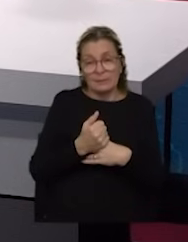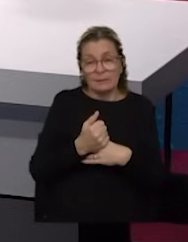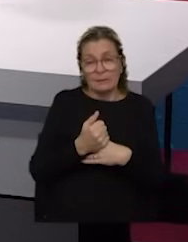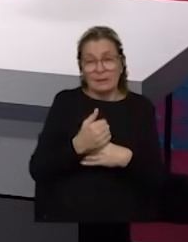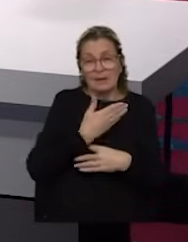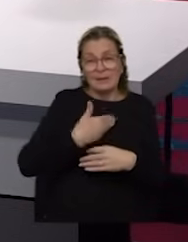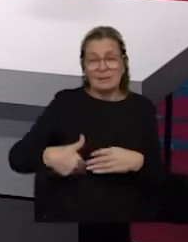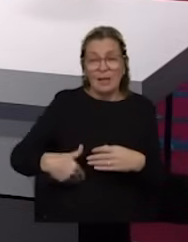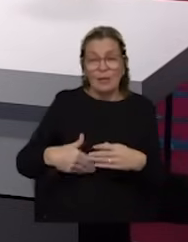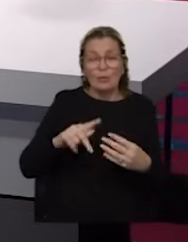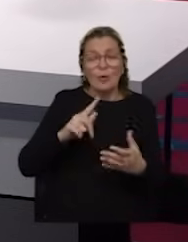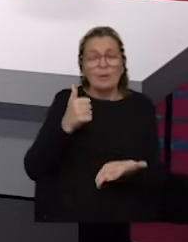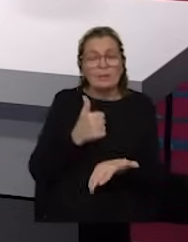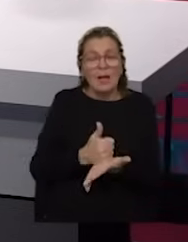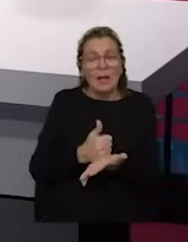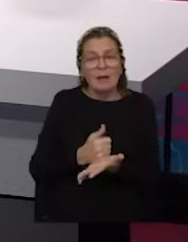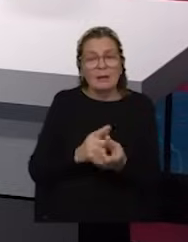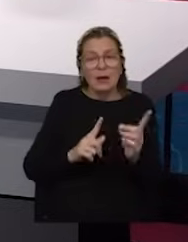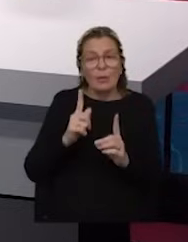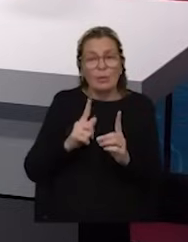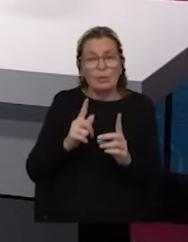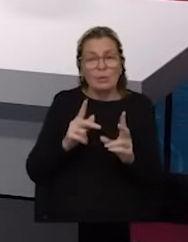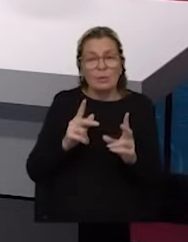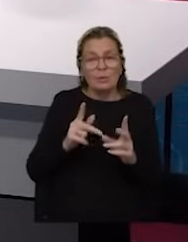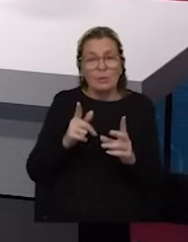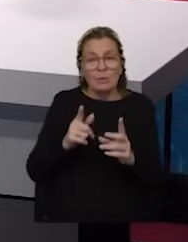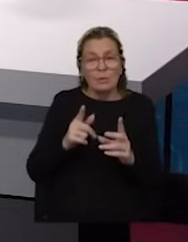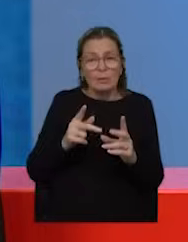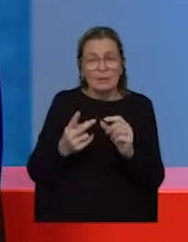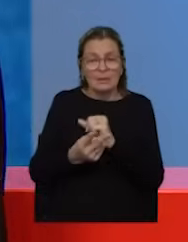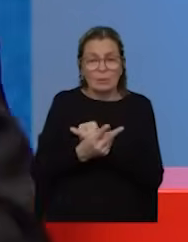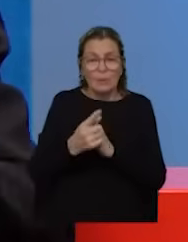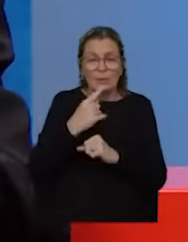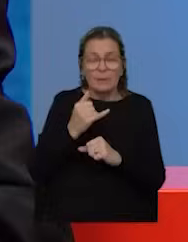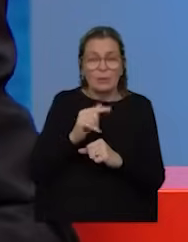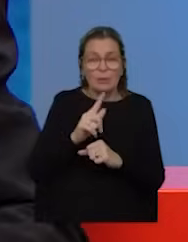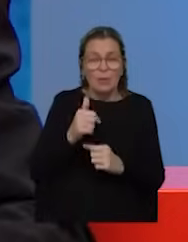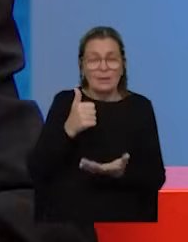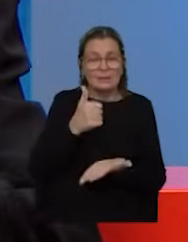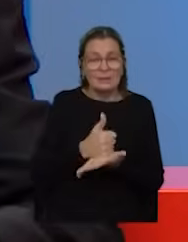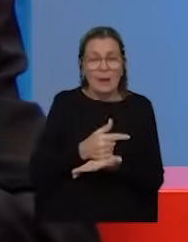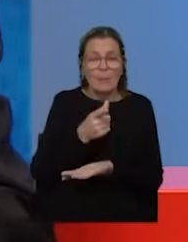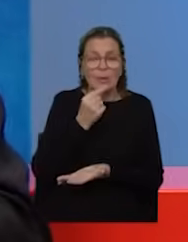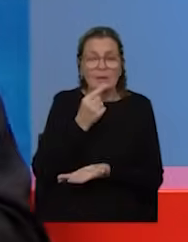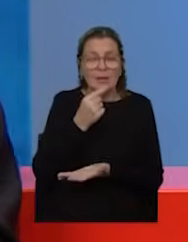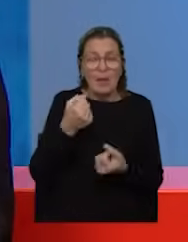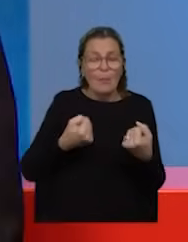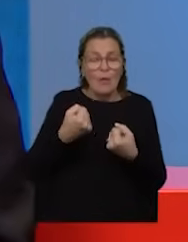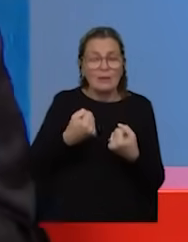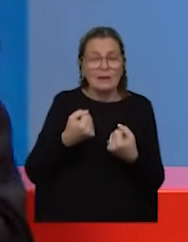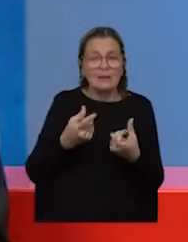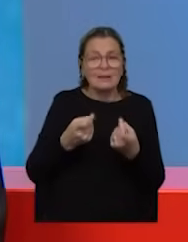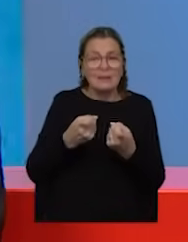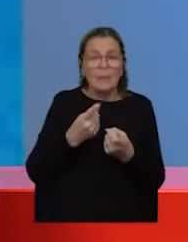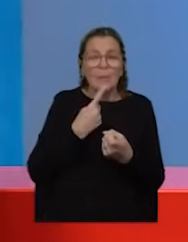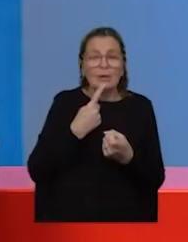del Estado dejar de estar presente en algunos otros aspectos que no tienen que ver estrictamente con la seguridad O sea no presencia de de policías de móviles sino